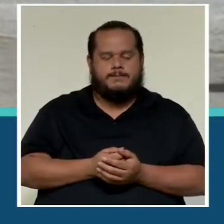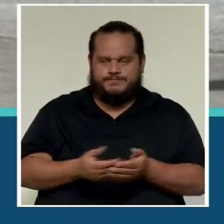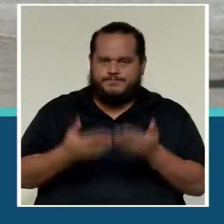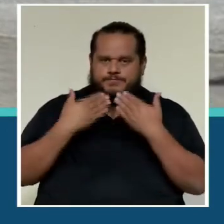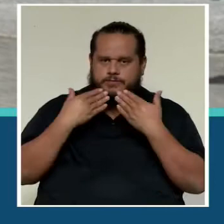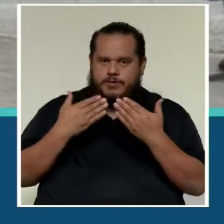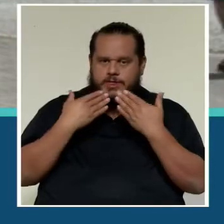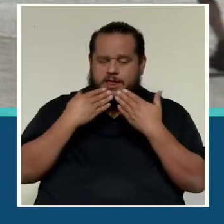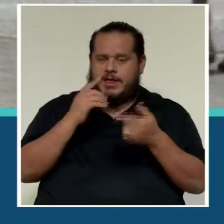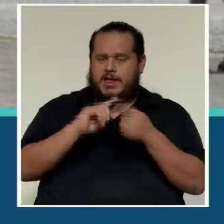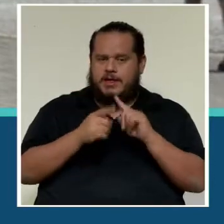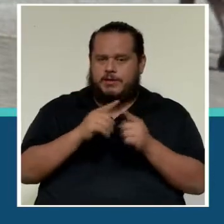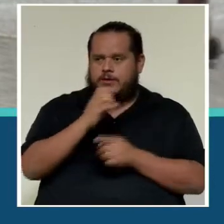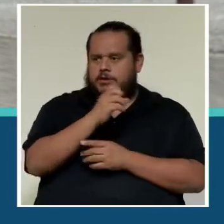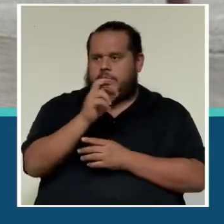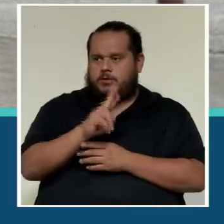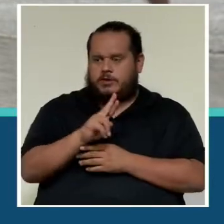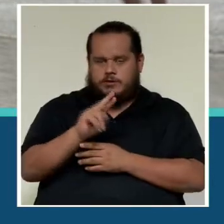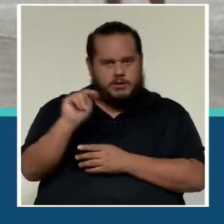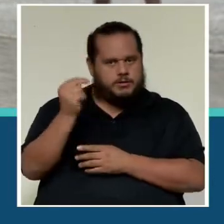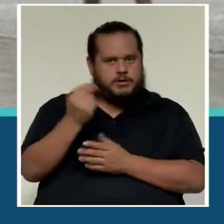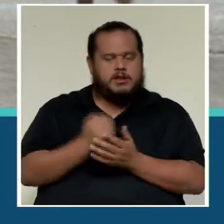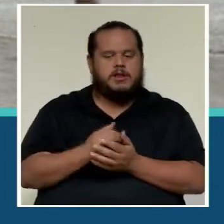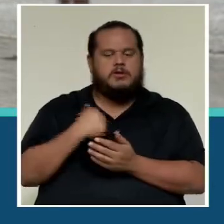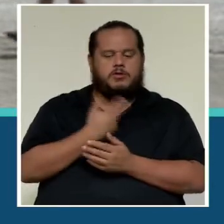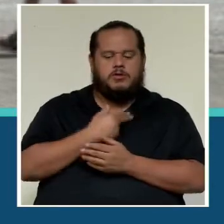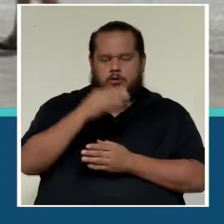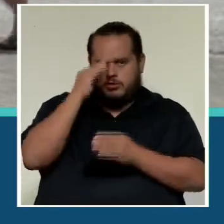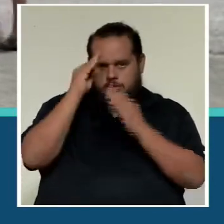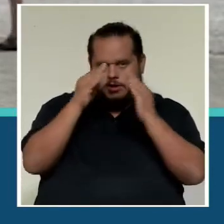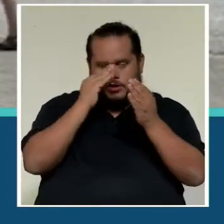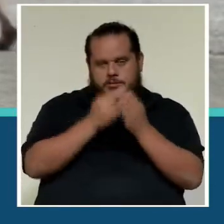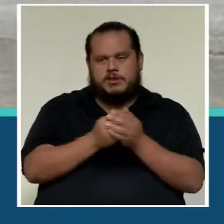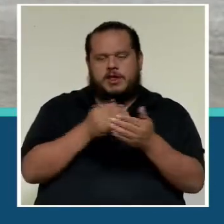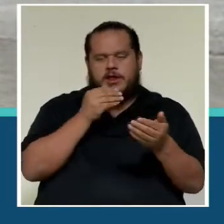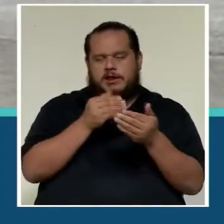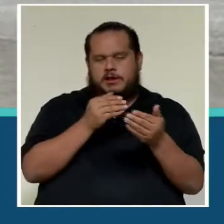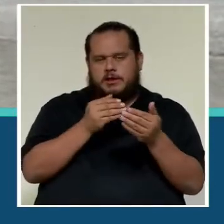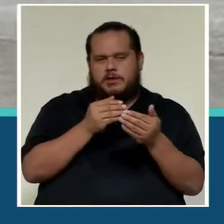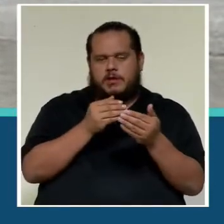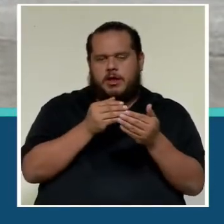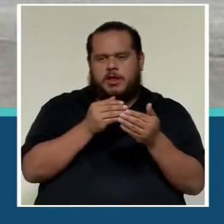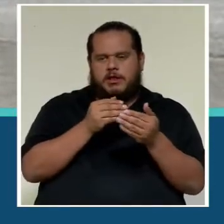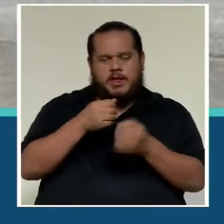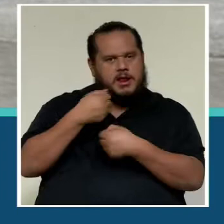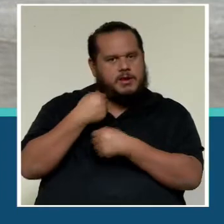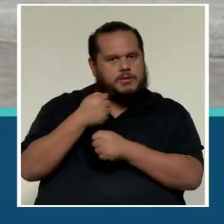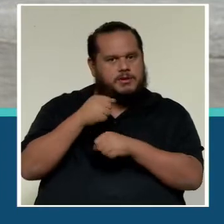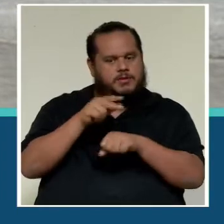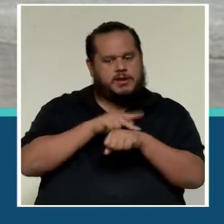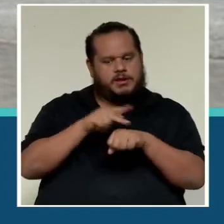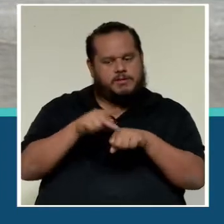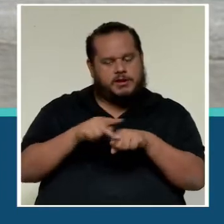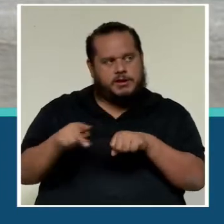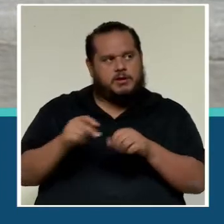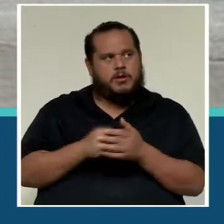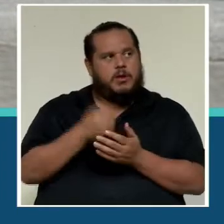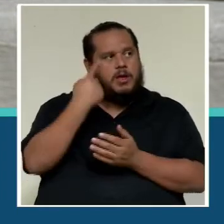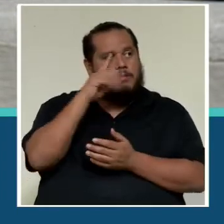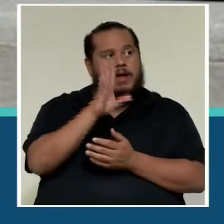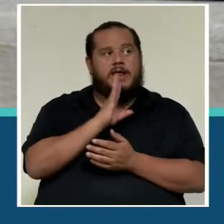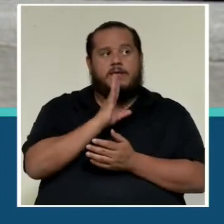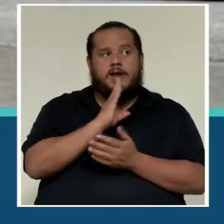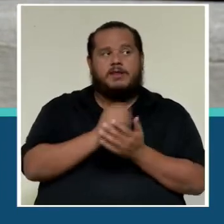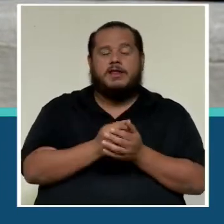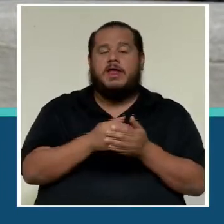Gracias, amigos de Costa Rica Noticias. Los saludamos desde las cercanías de la Municipalidad de Pérez Celedón para comentarles